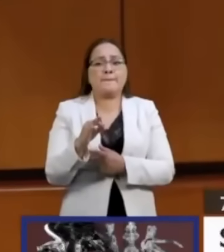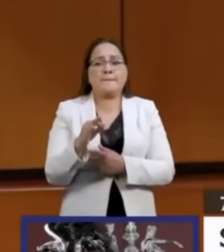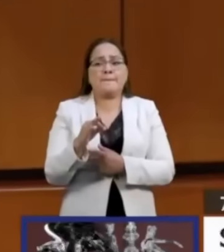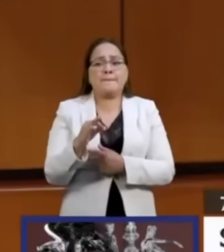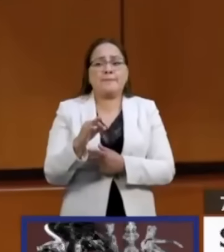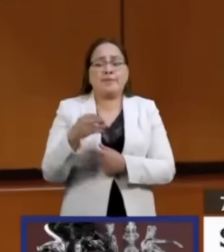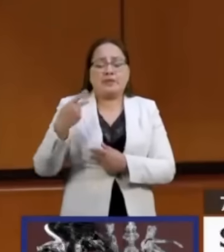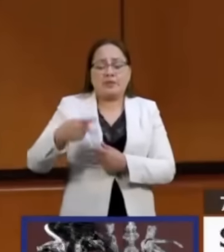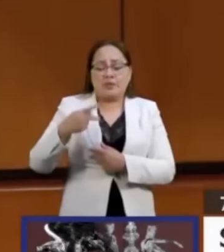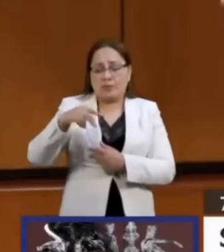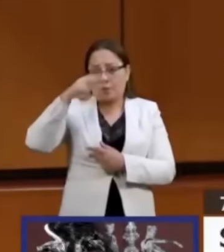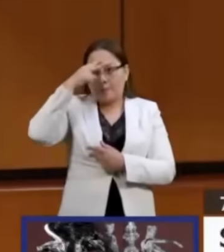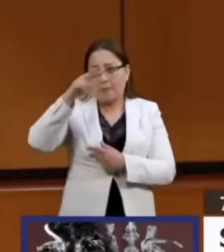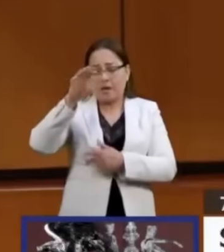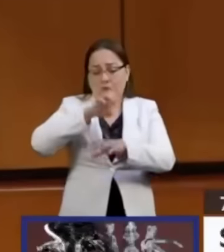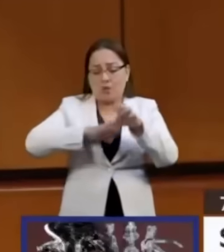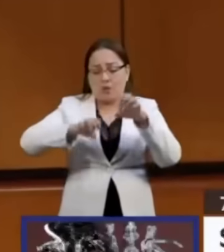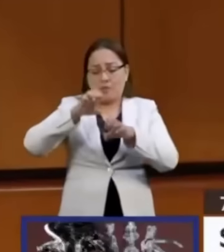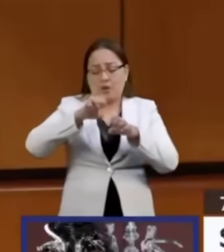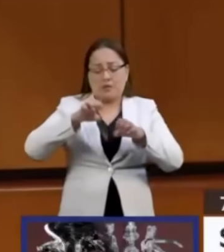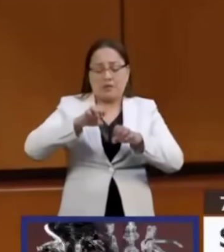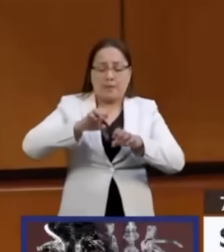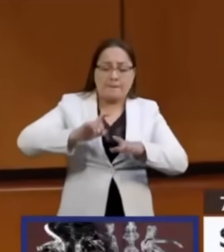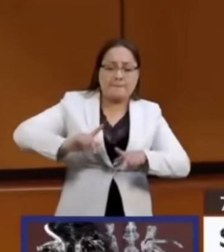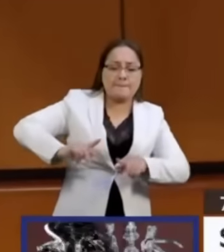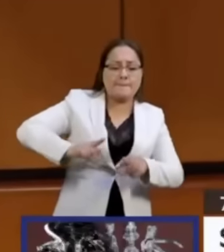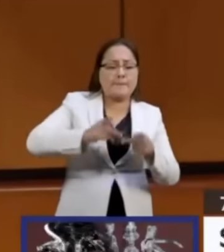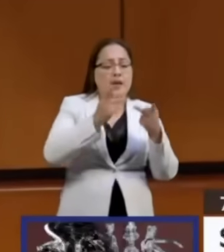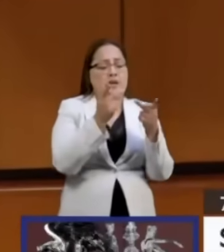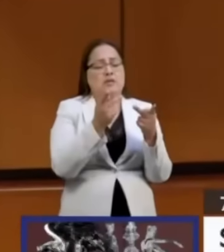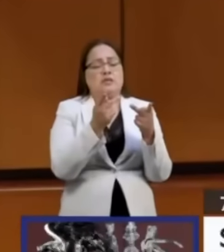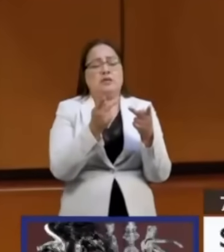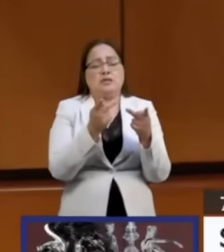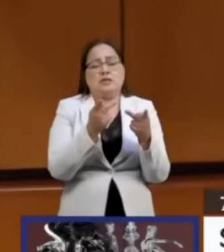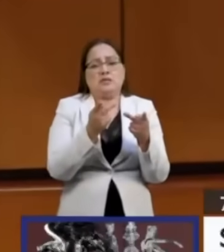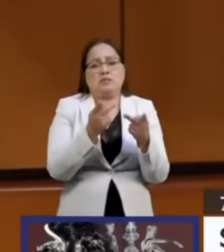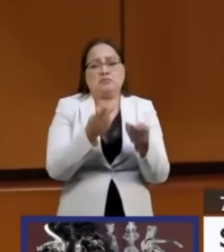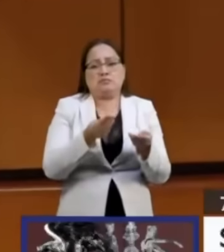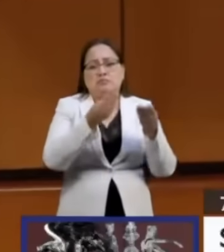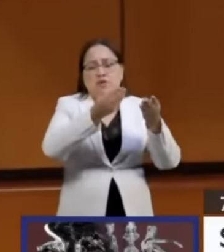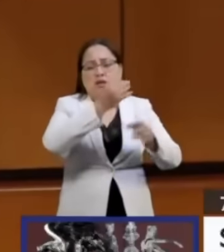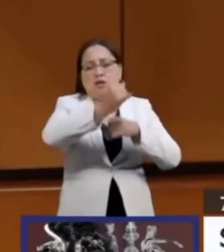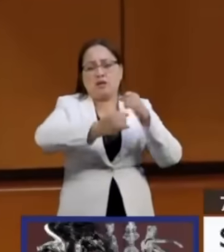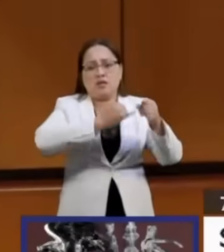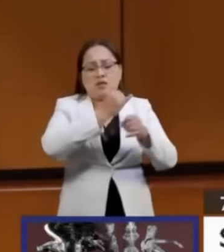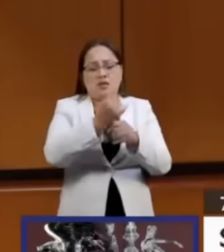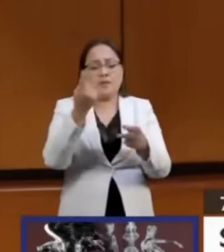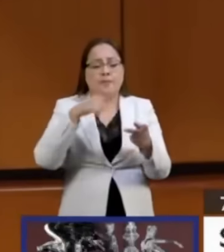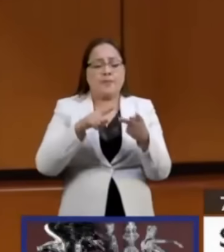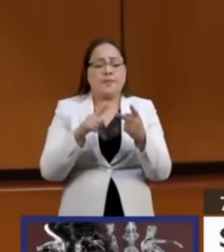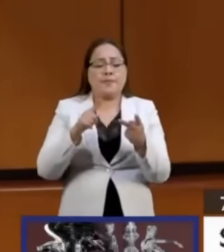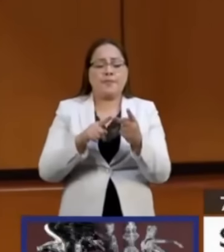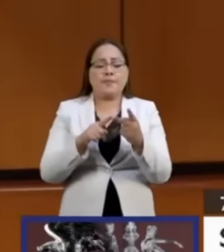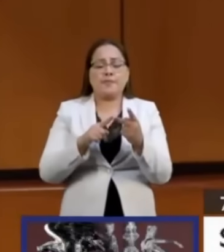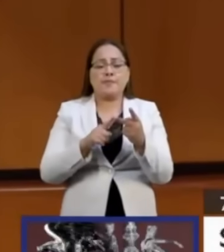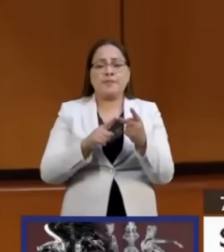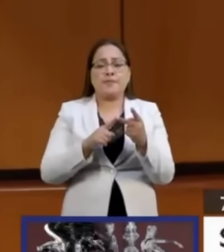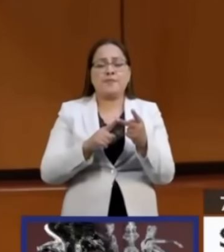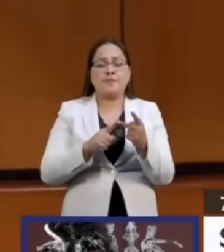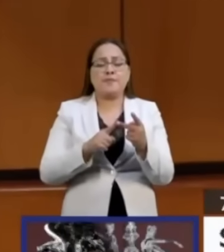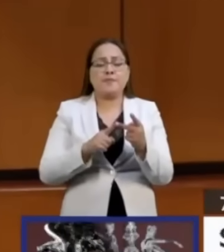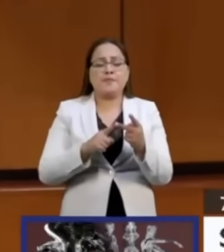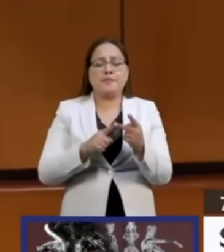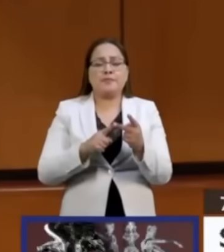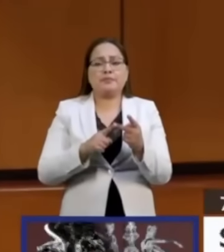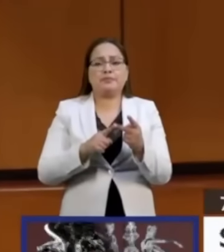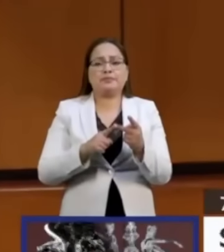industria nacional, es decir, que se remataran los bienes de la nación. Y en segundo lugar, terminó